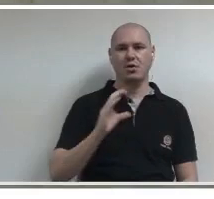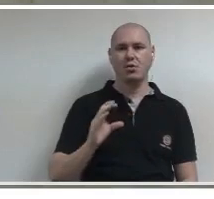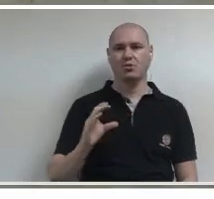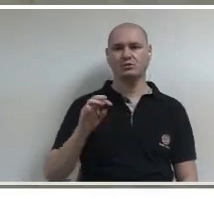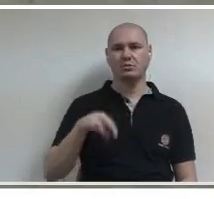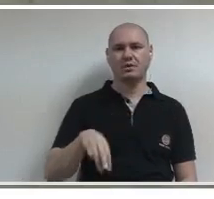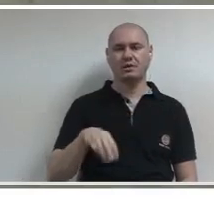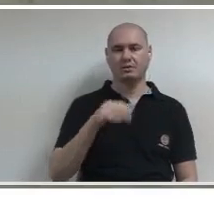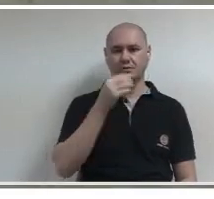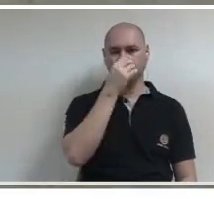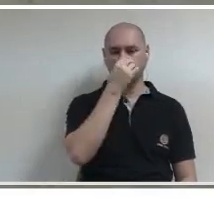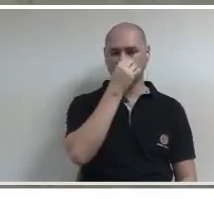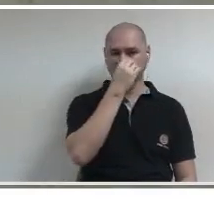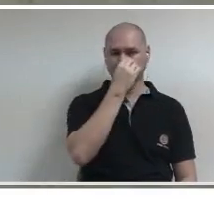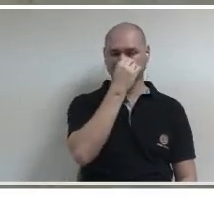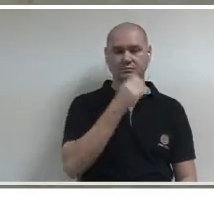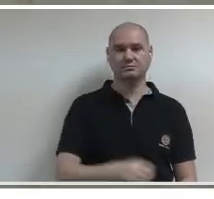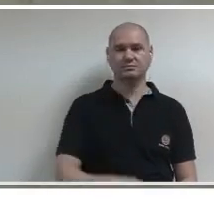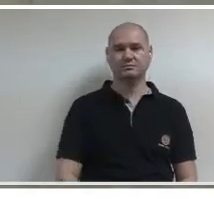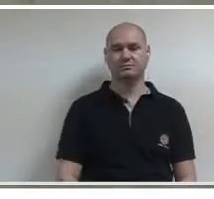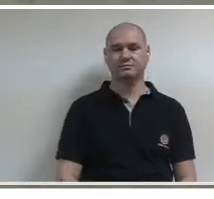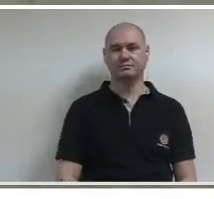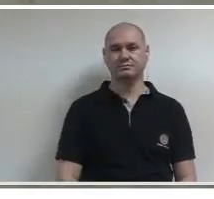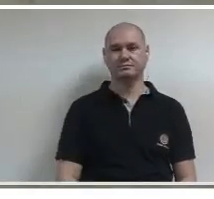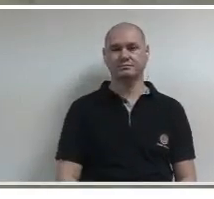voy acá, Vico Marandú,